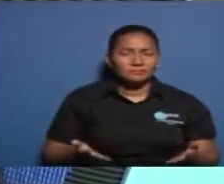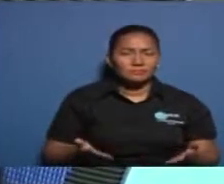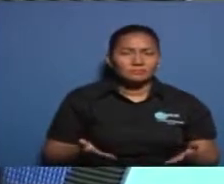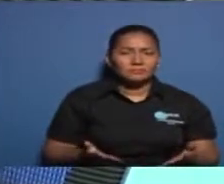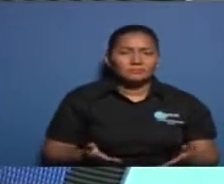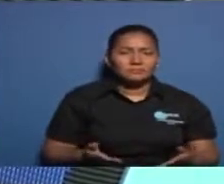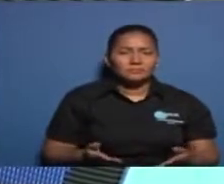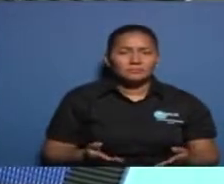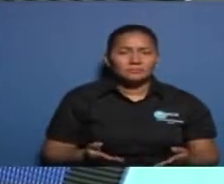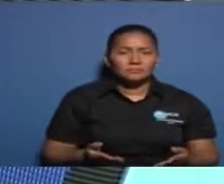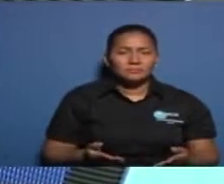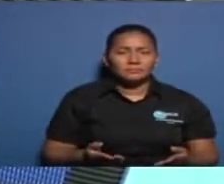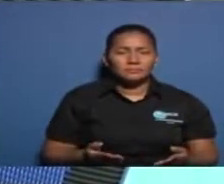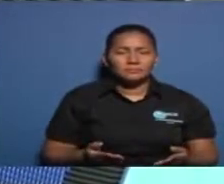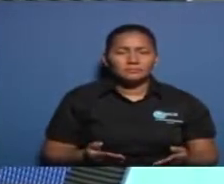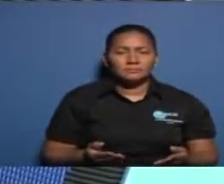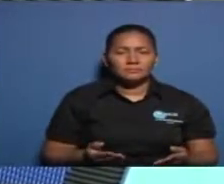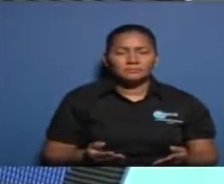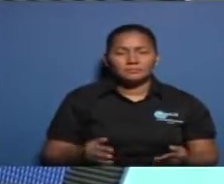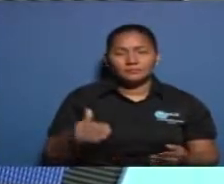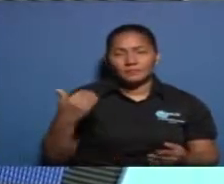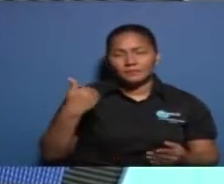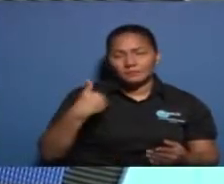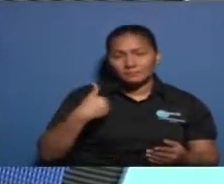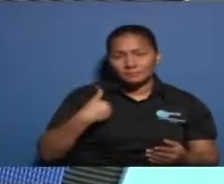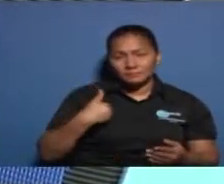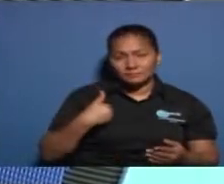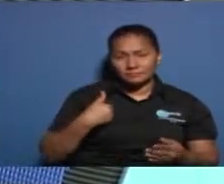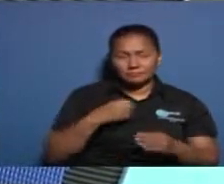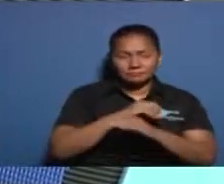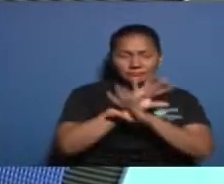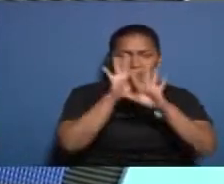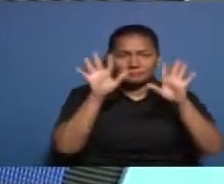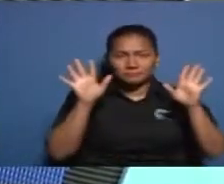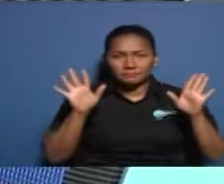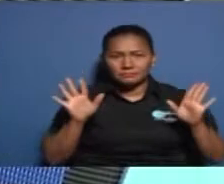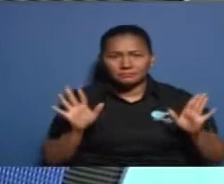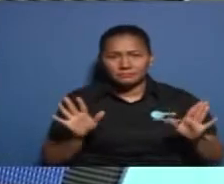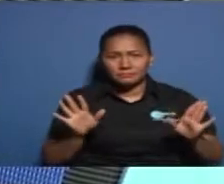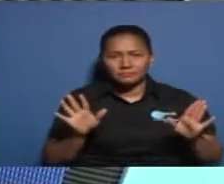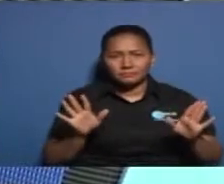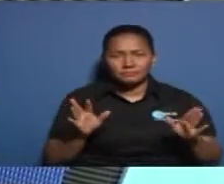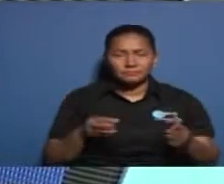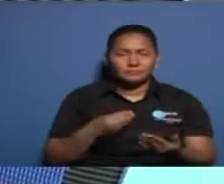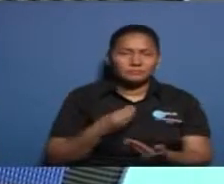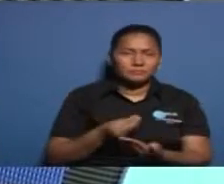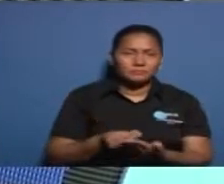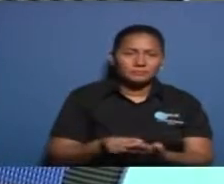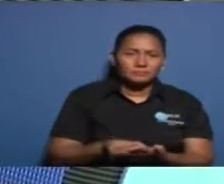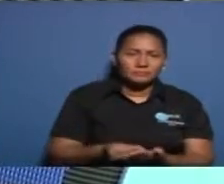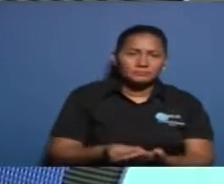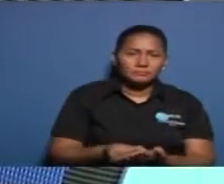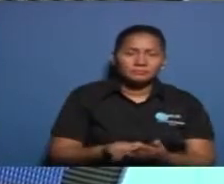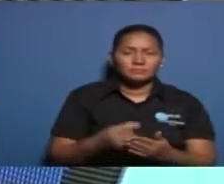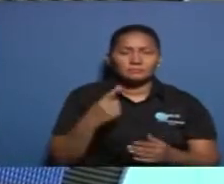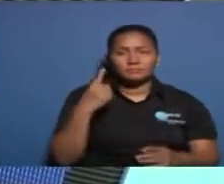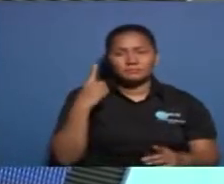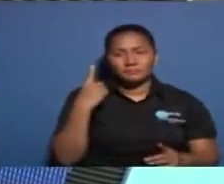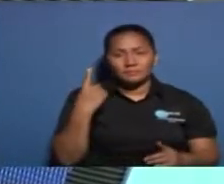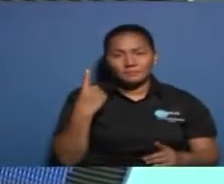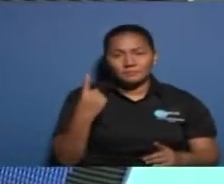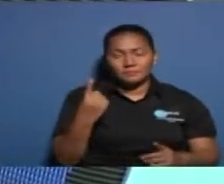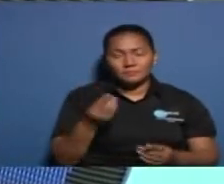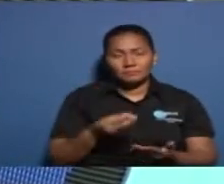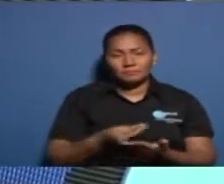participar porque si lo que sí tenemos nosotras claro es que nosotros no vamos a invertir un dólar en términos